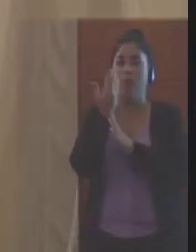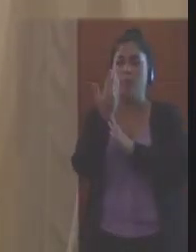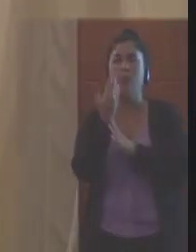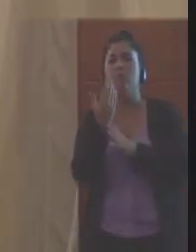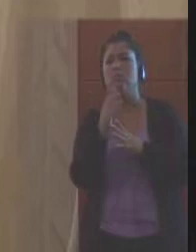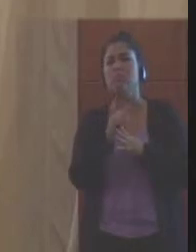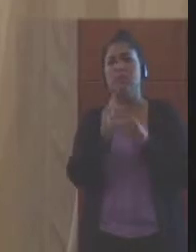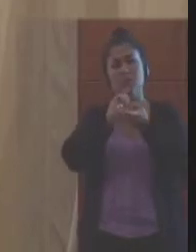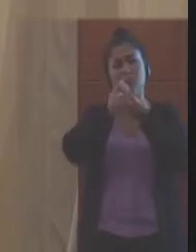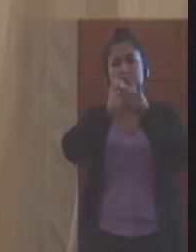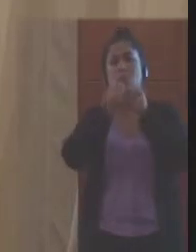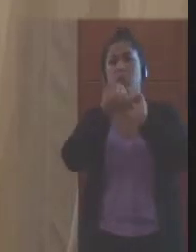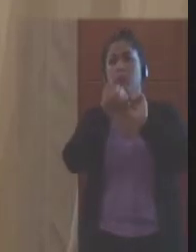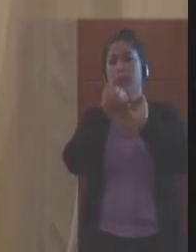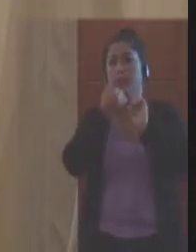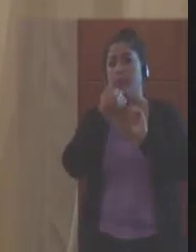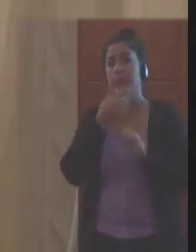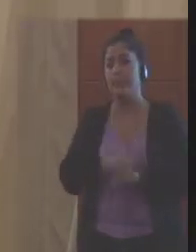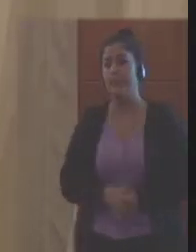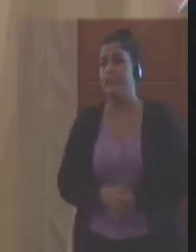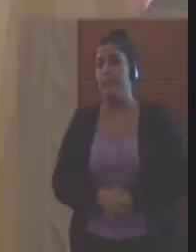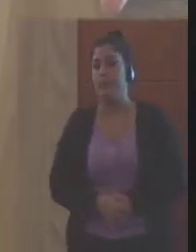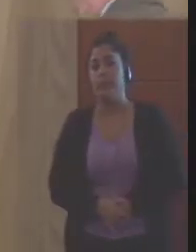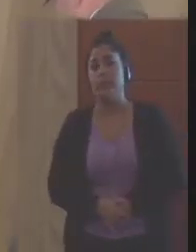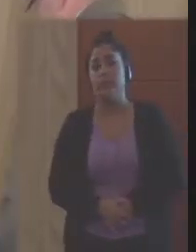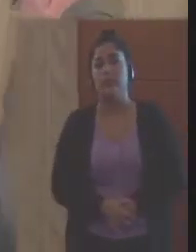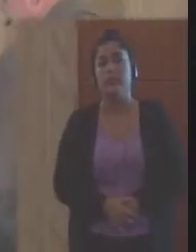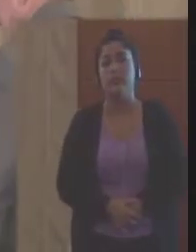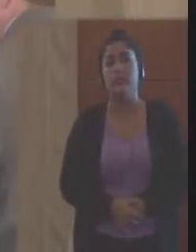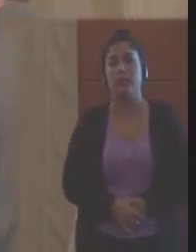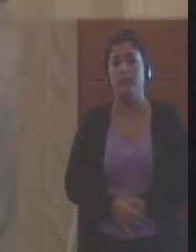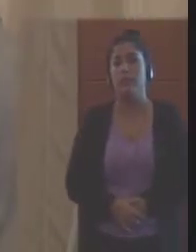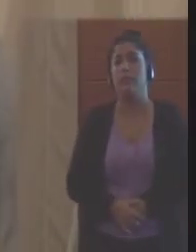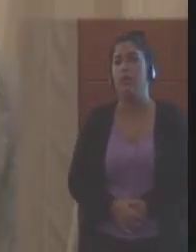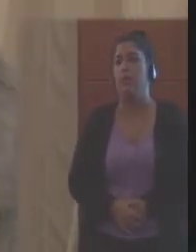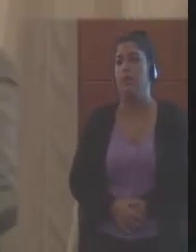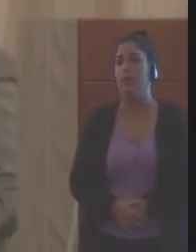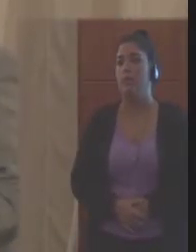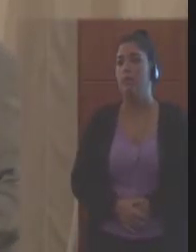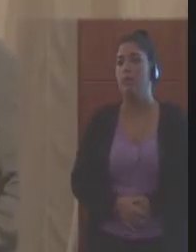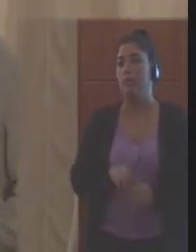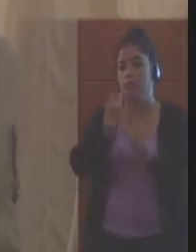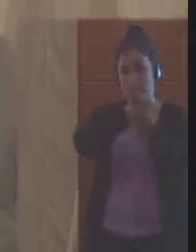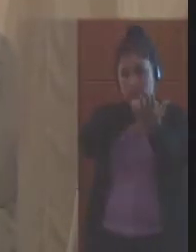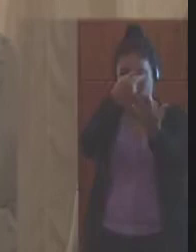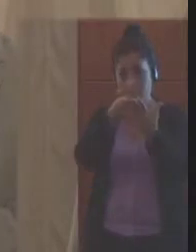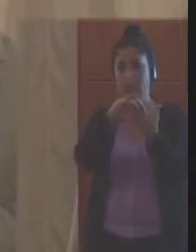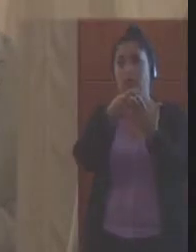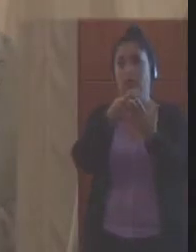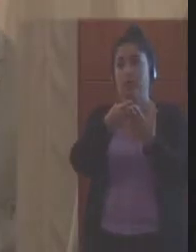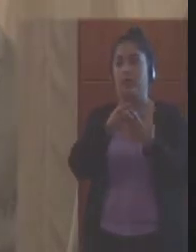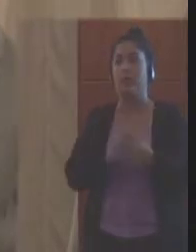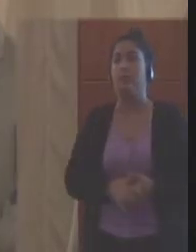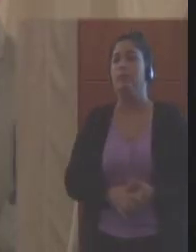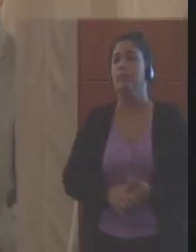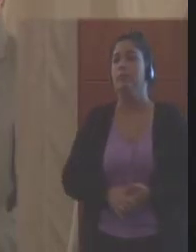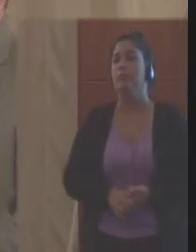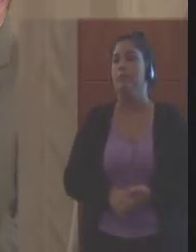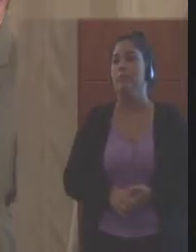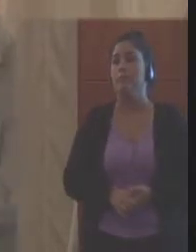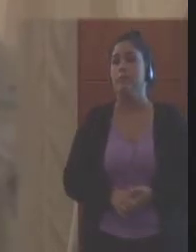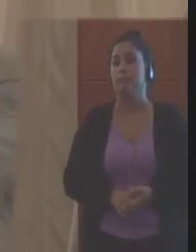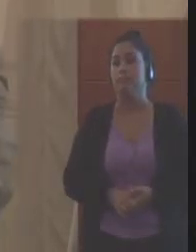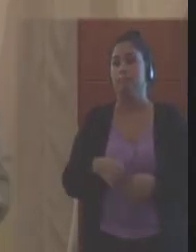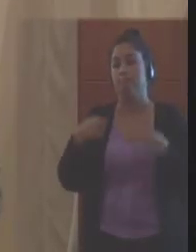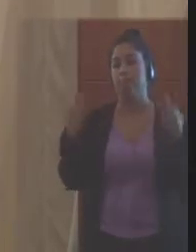e institucional que tuvo este país recientemente y que también, digamos, va en la línea de la planificación del desarrollo seguro. Doctor, muchas